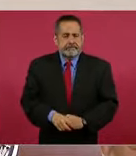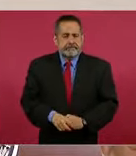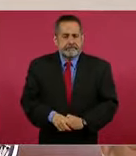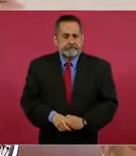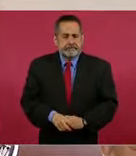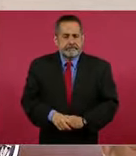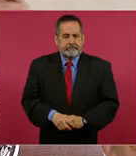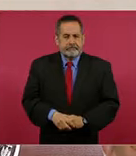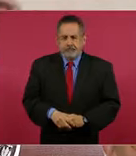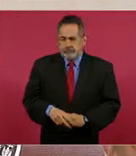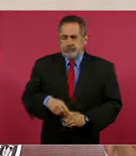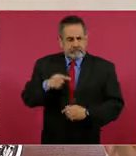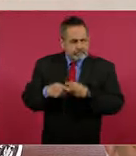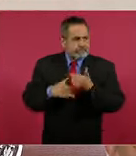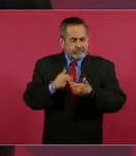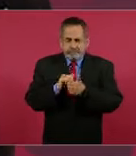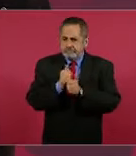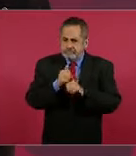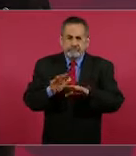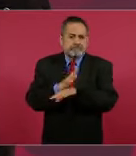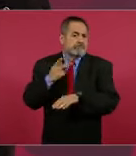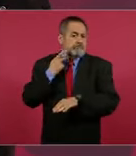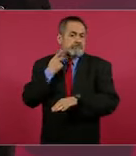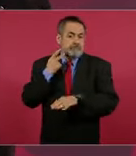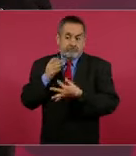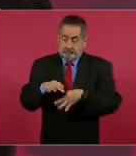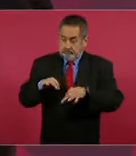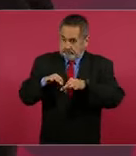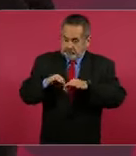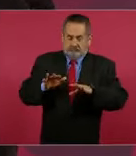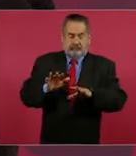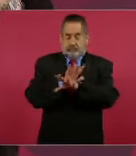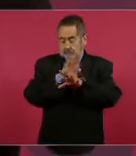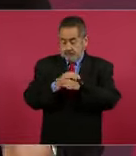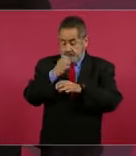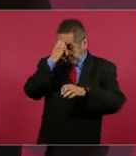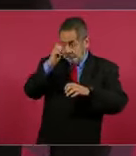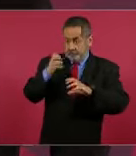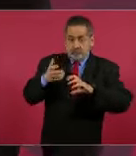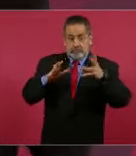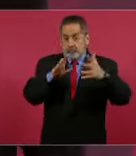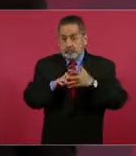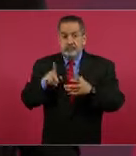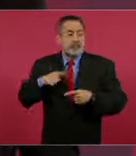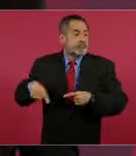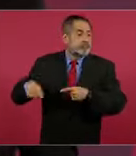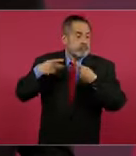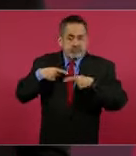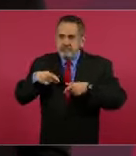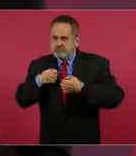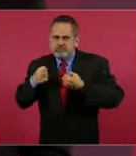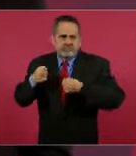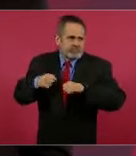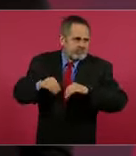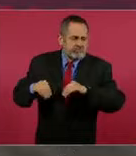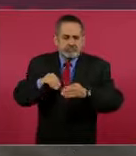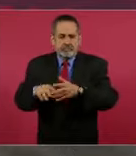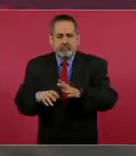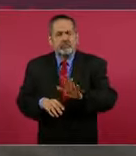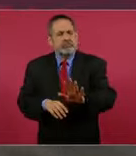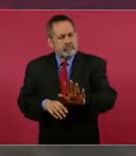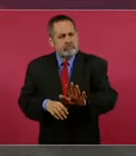han habido procesos políticos muy profundos, populares. Por eso nunca ha